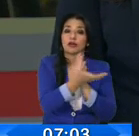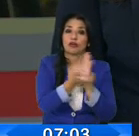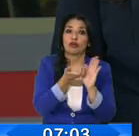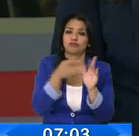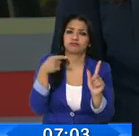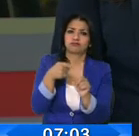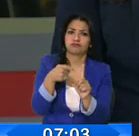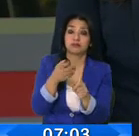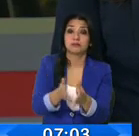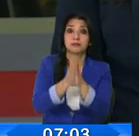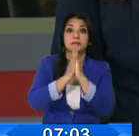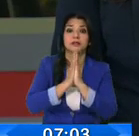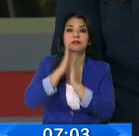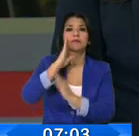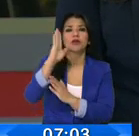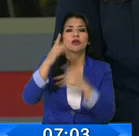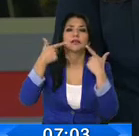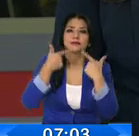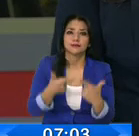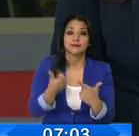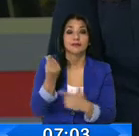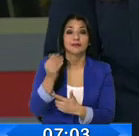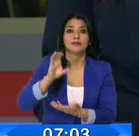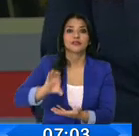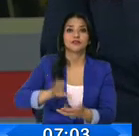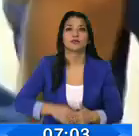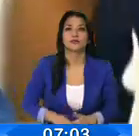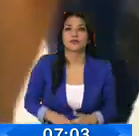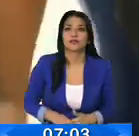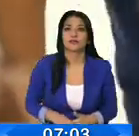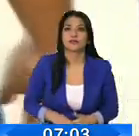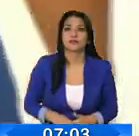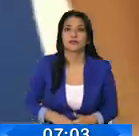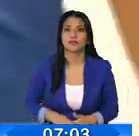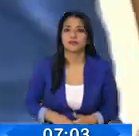había solicitado resguardo policial para transportar el dinero.